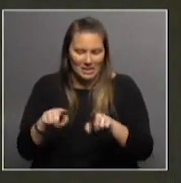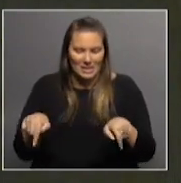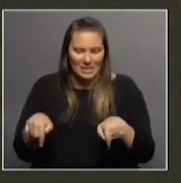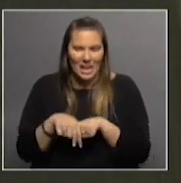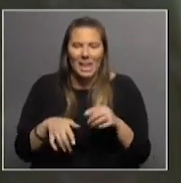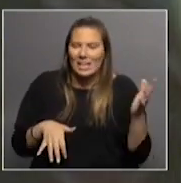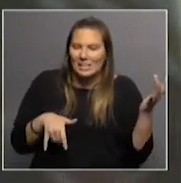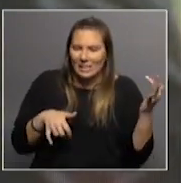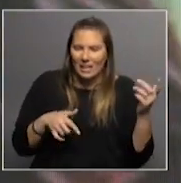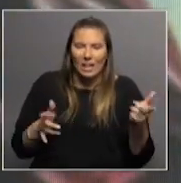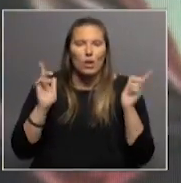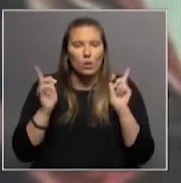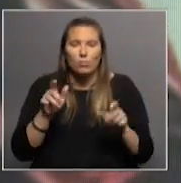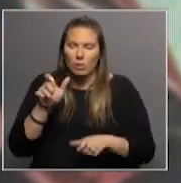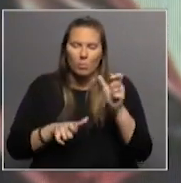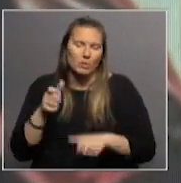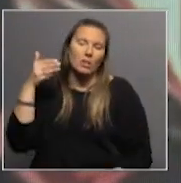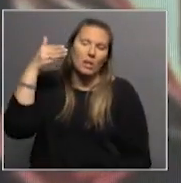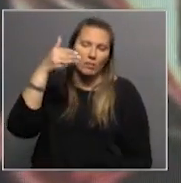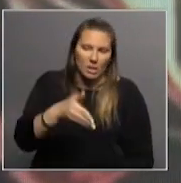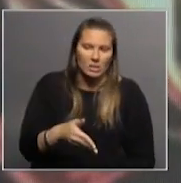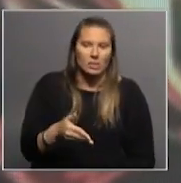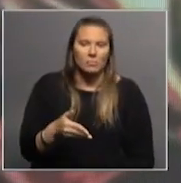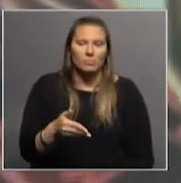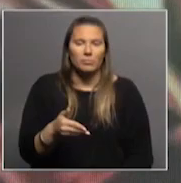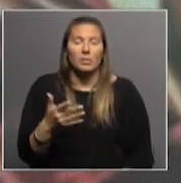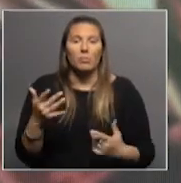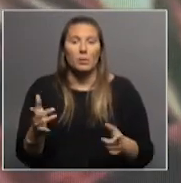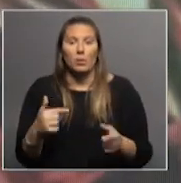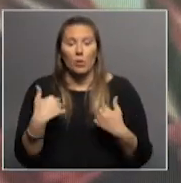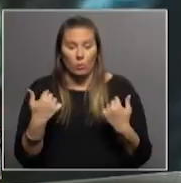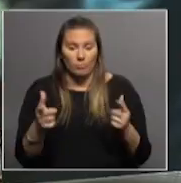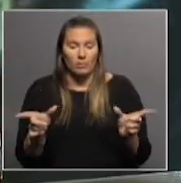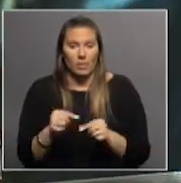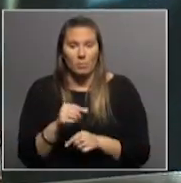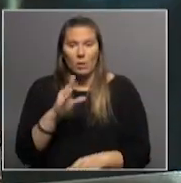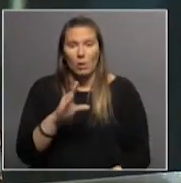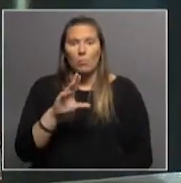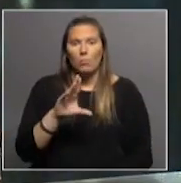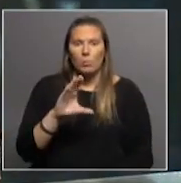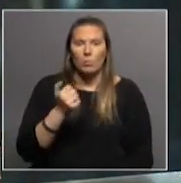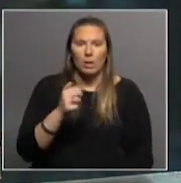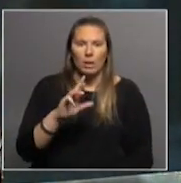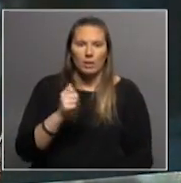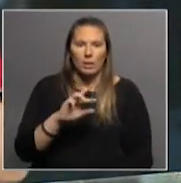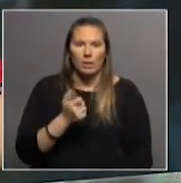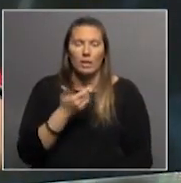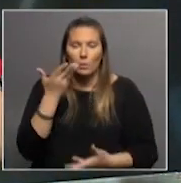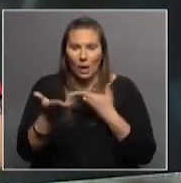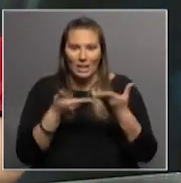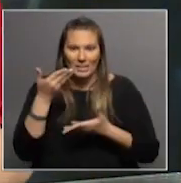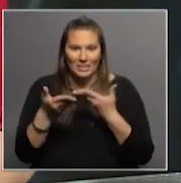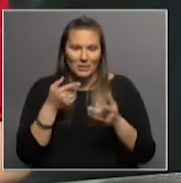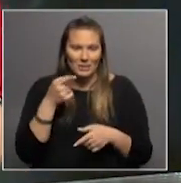que lo disfrute toda la gente que vaya y bueno y nos vamos entonces con computadora con tu tema nuevo que buscar